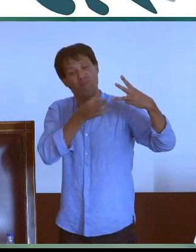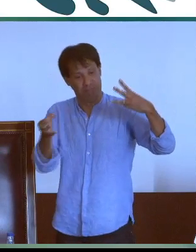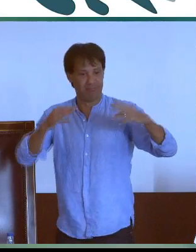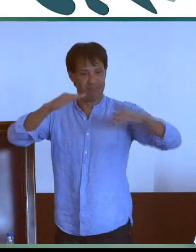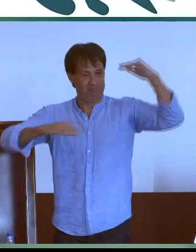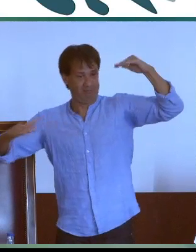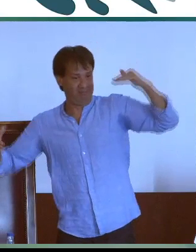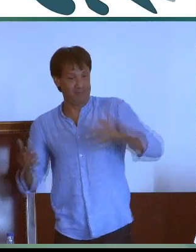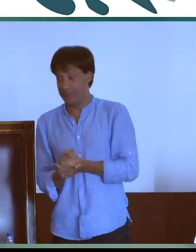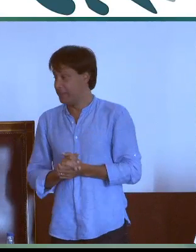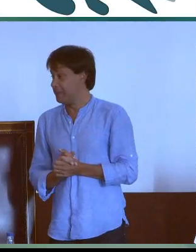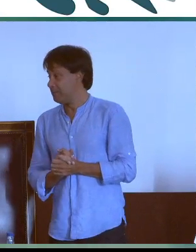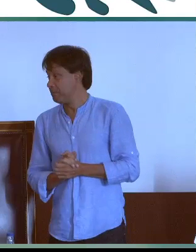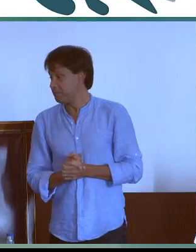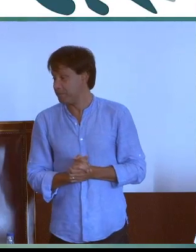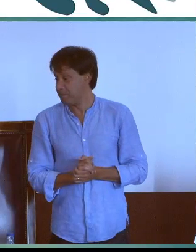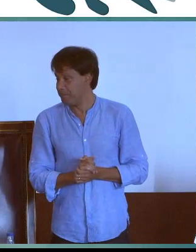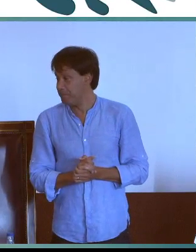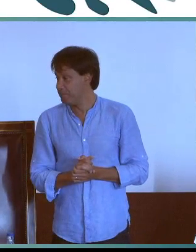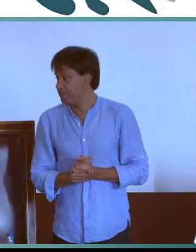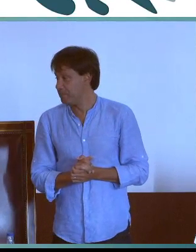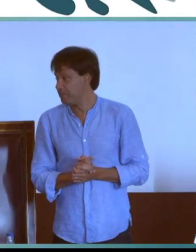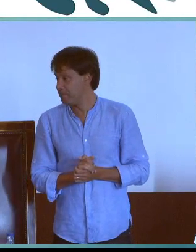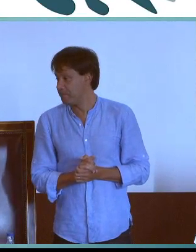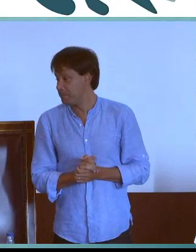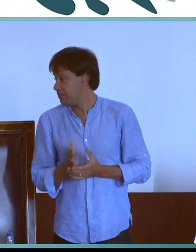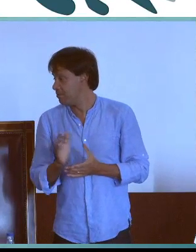fue el sustantivo, el segundo los adjetivos y el tercero los verbos.